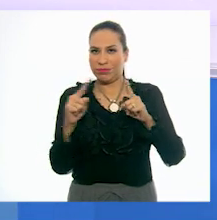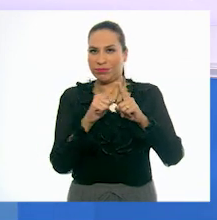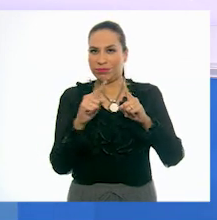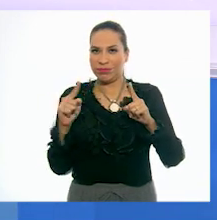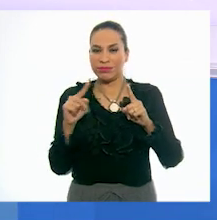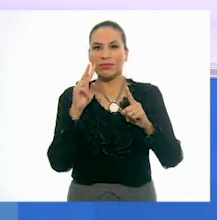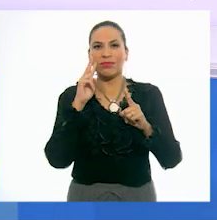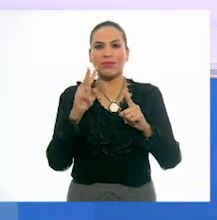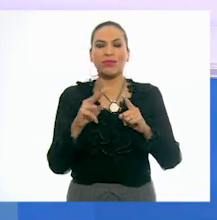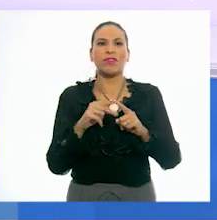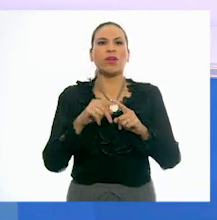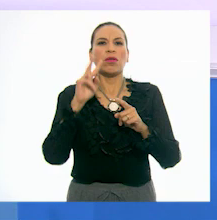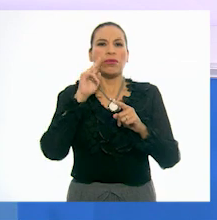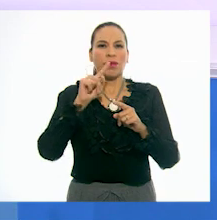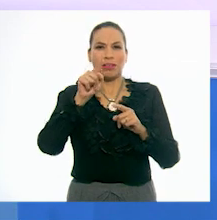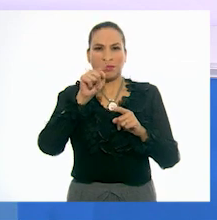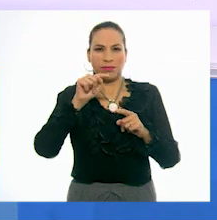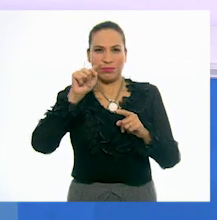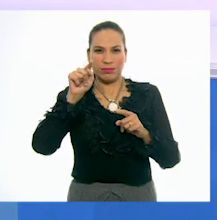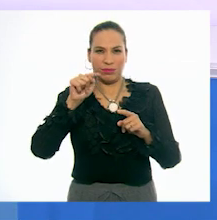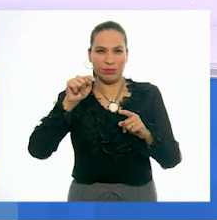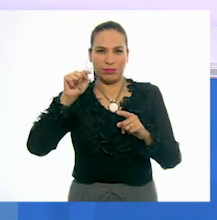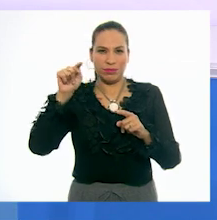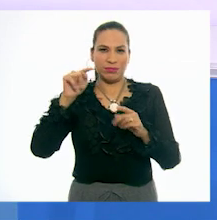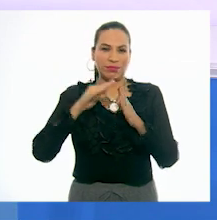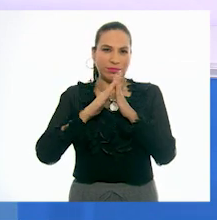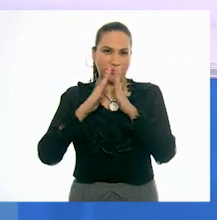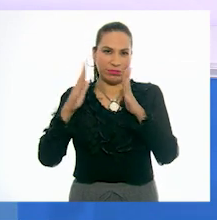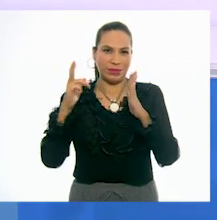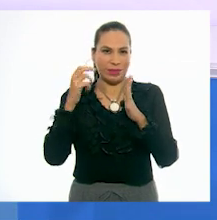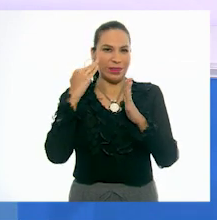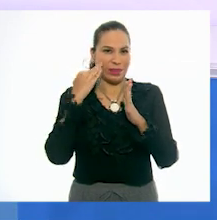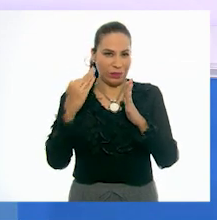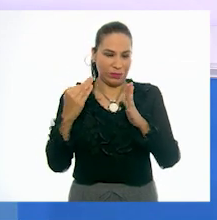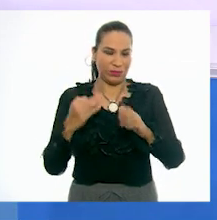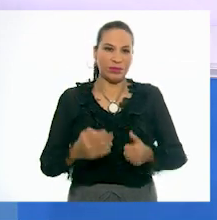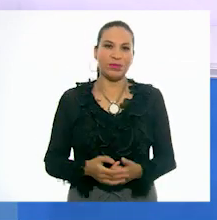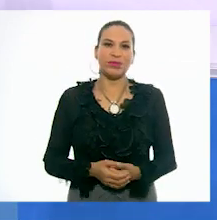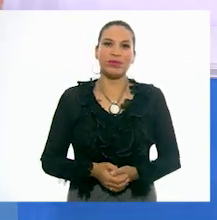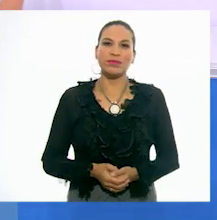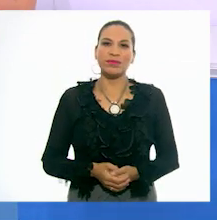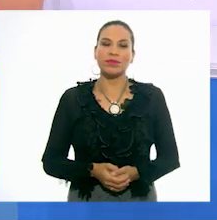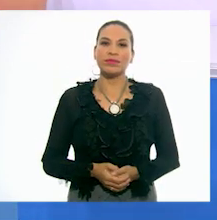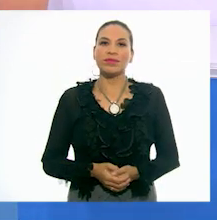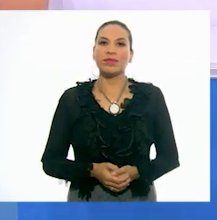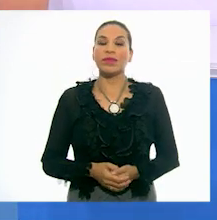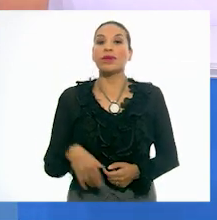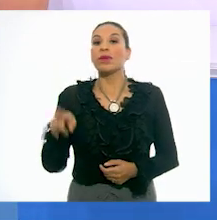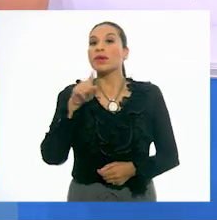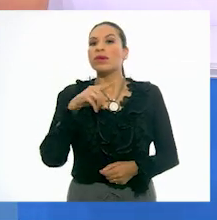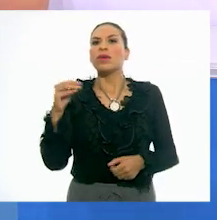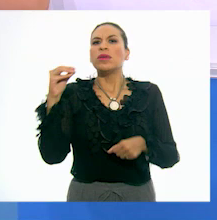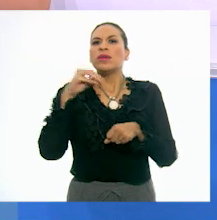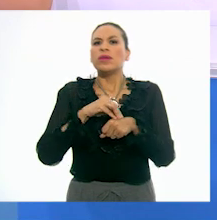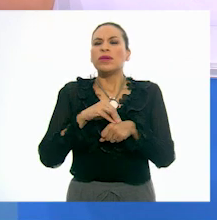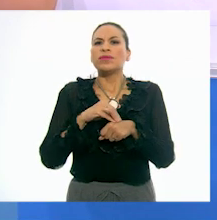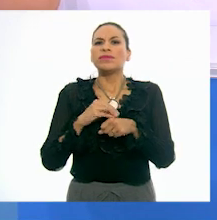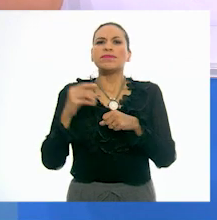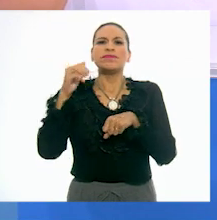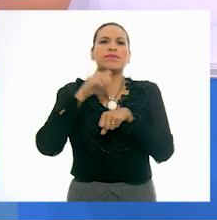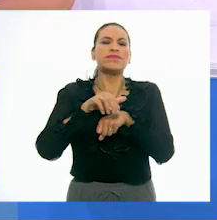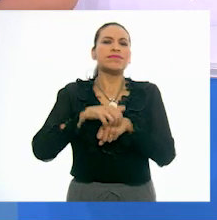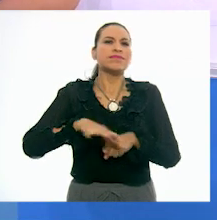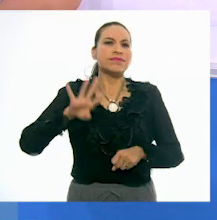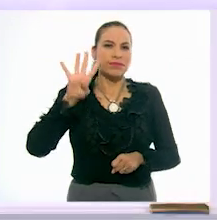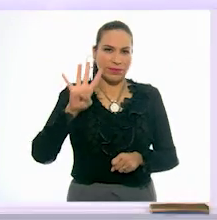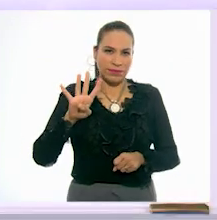tiempo con una llave un poco más larga que fue lo que abarcó este periodo. Y hay que ponerle arriba el número